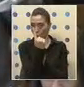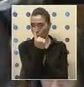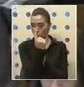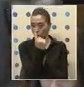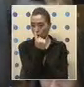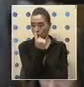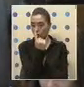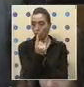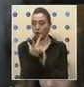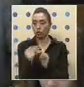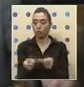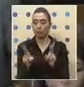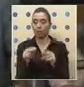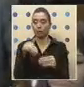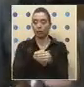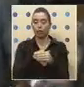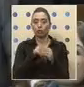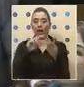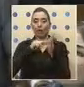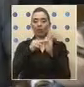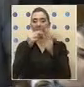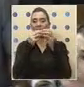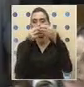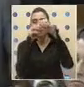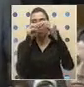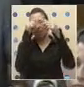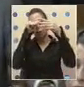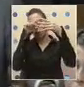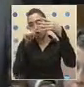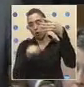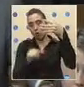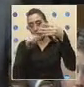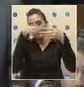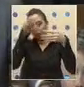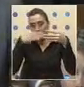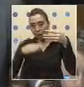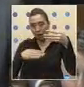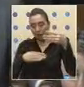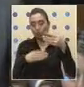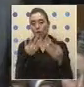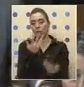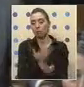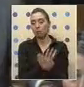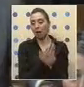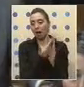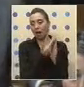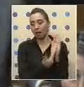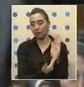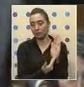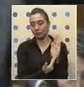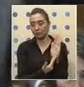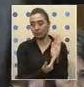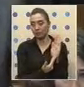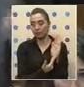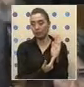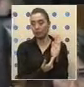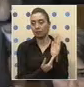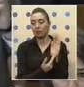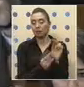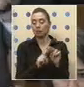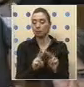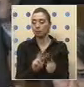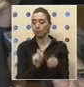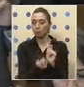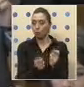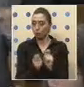se permitió votarlo divididamente, tiene una cantidad infinita, no solo de